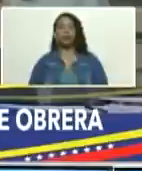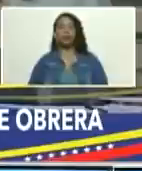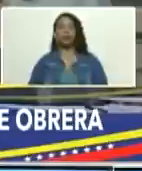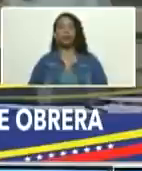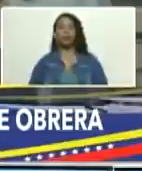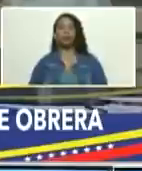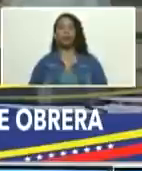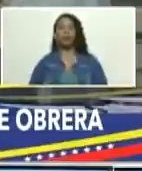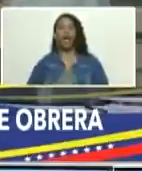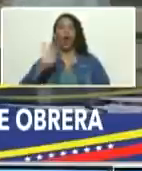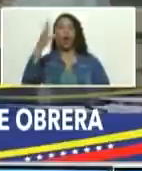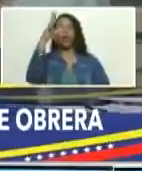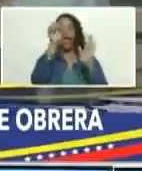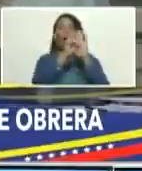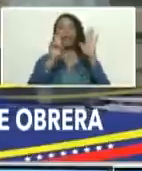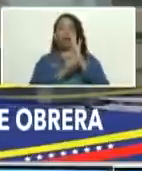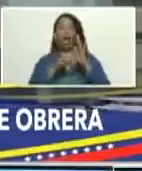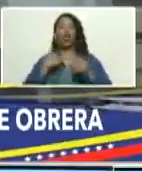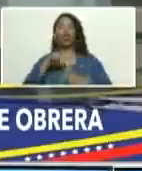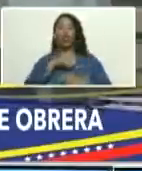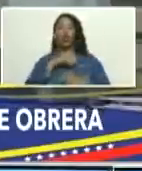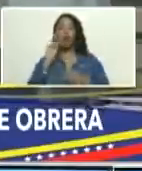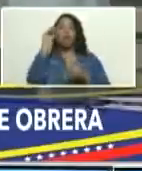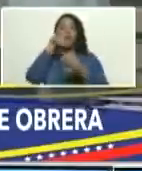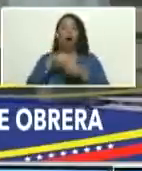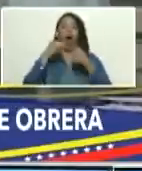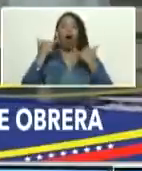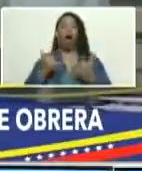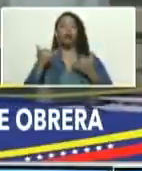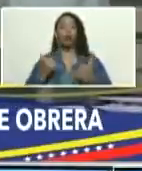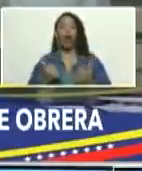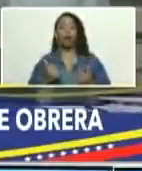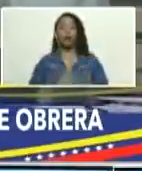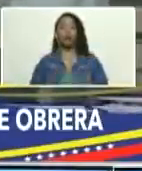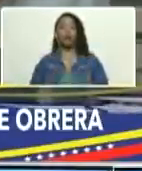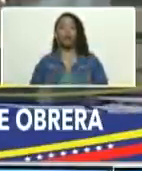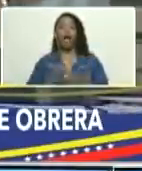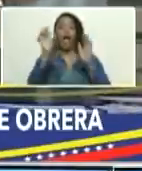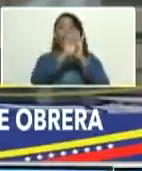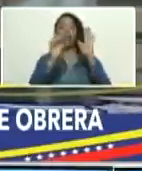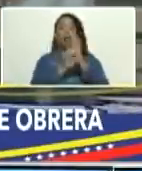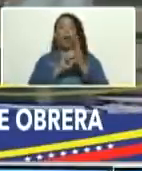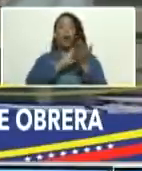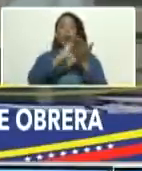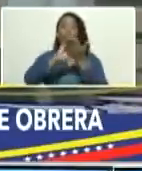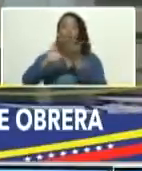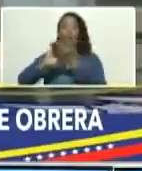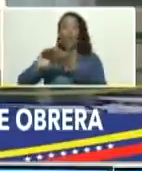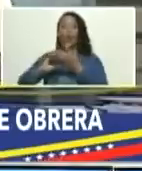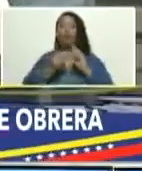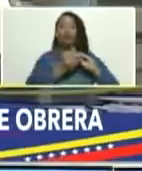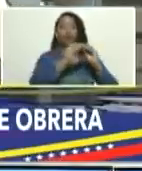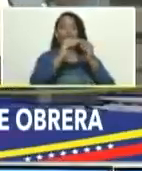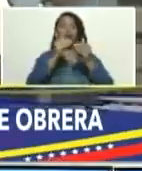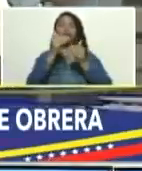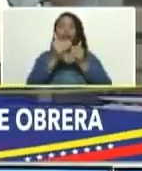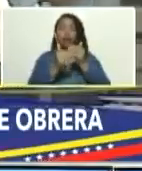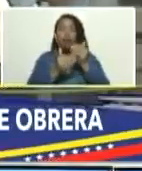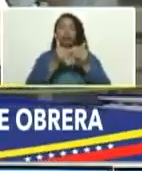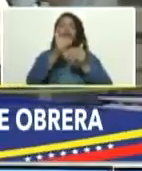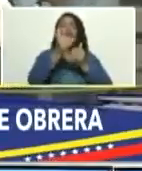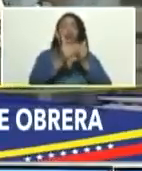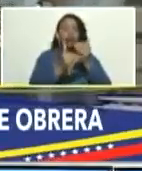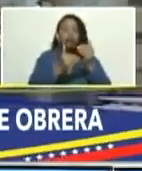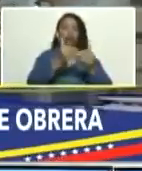Y una cuarta etapa en donde estamos imbuidos ahora, es la etapa de la recuperación paulatina,